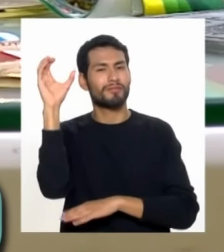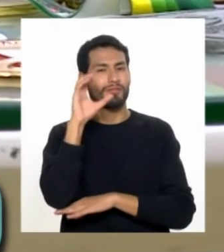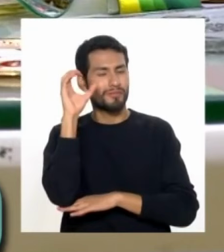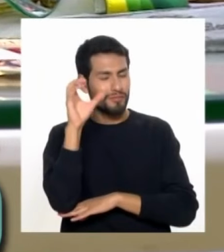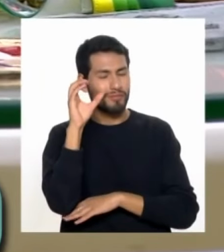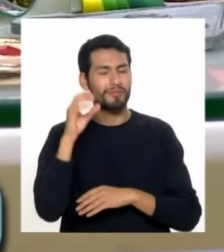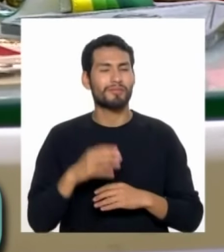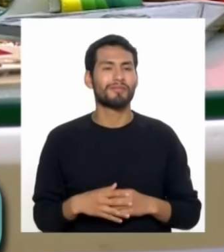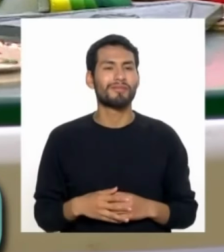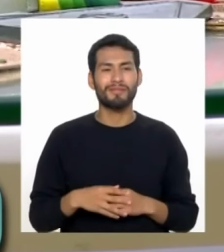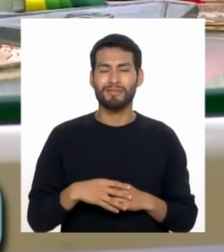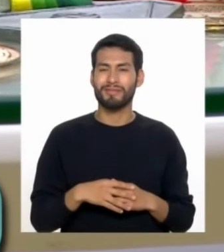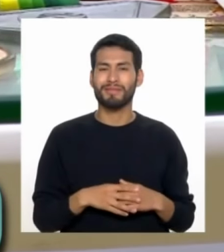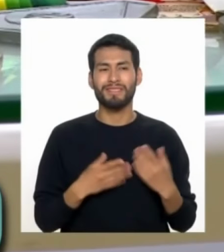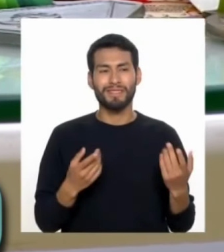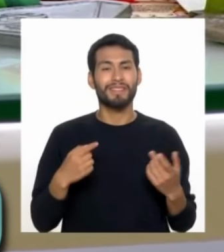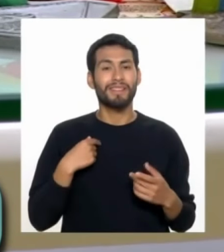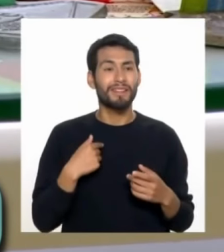Colombia,